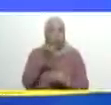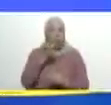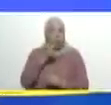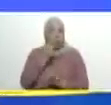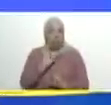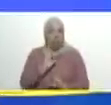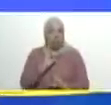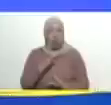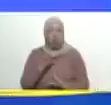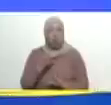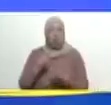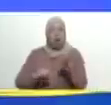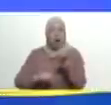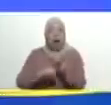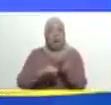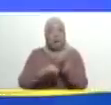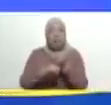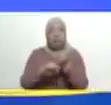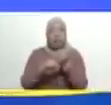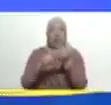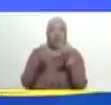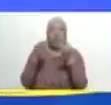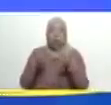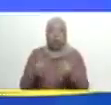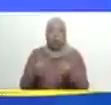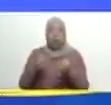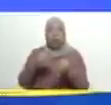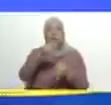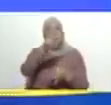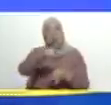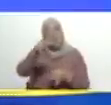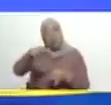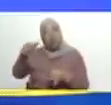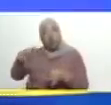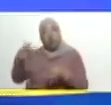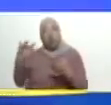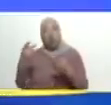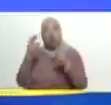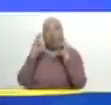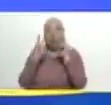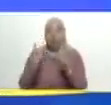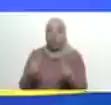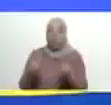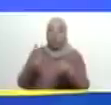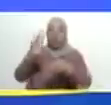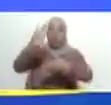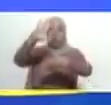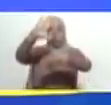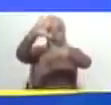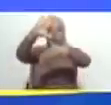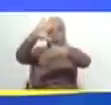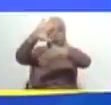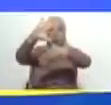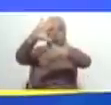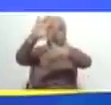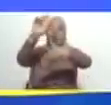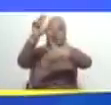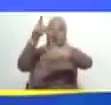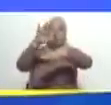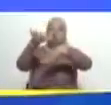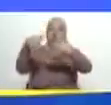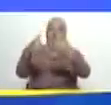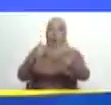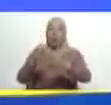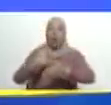Nosotros apoyamos ese principio, porque cuando vemos hacia el norte y vemos hacia el sur, y hacia el este, y hacia el oeste,